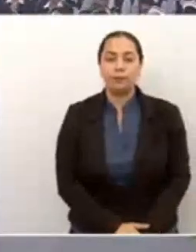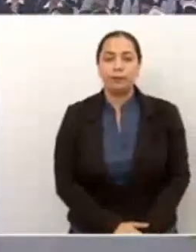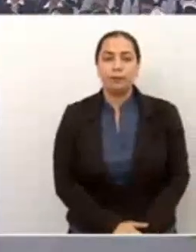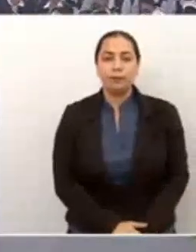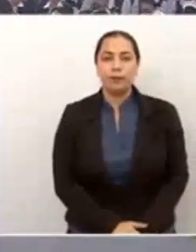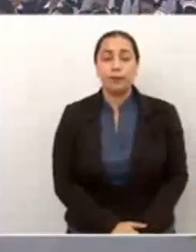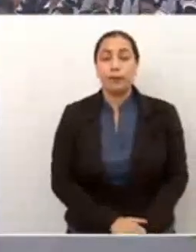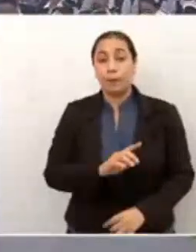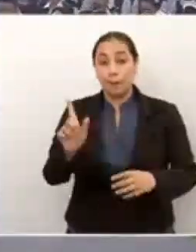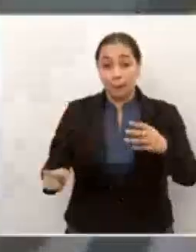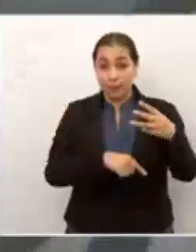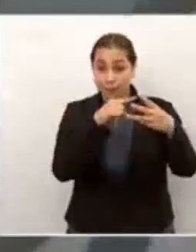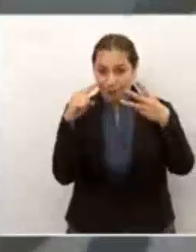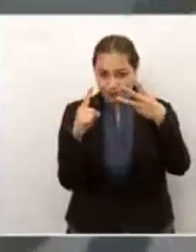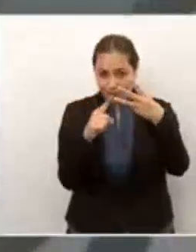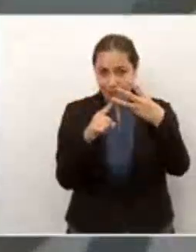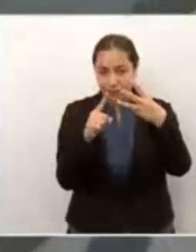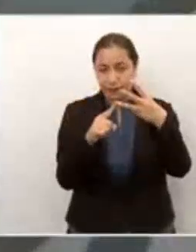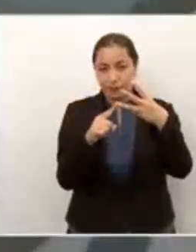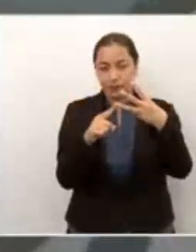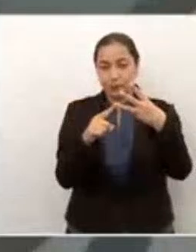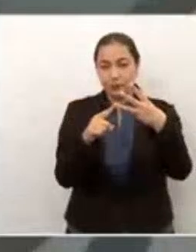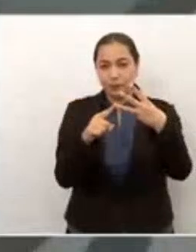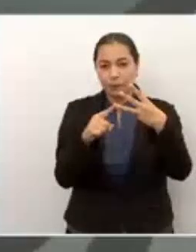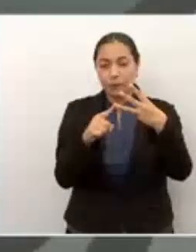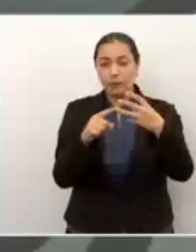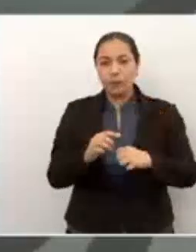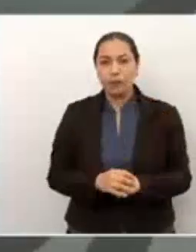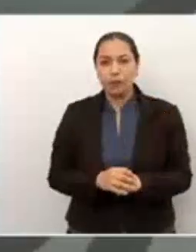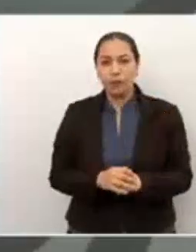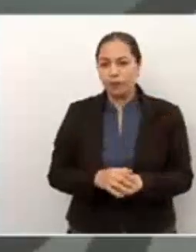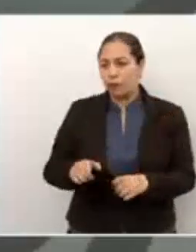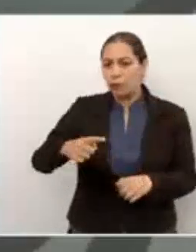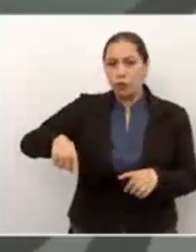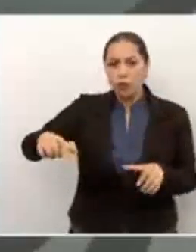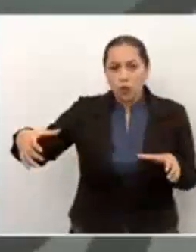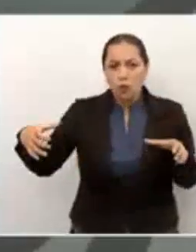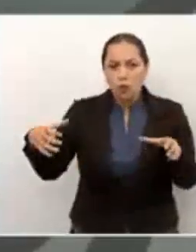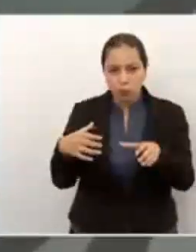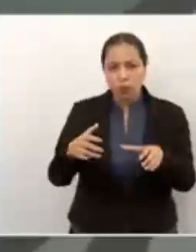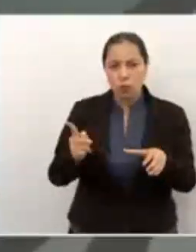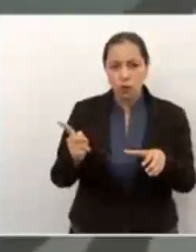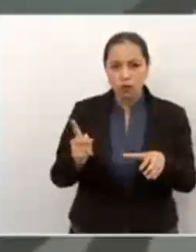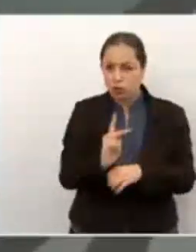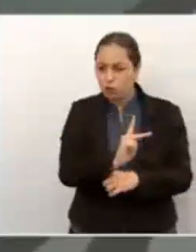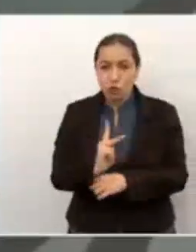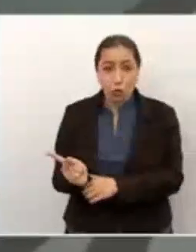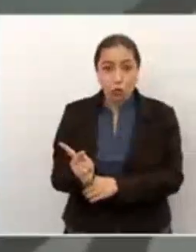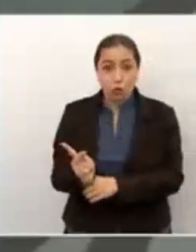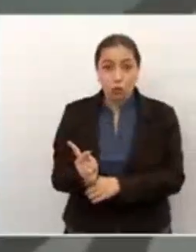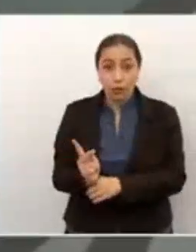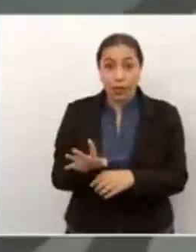Y el tercer principio, con el pueblo todo, sin el pueblo.